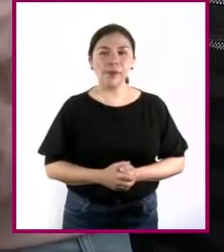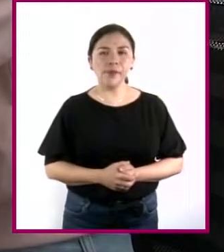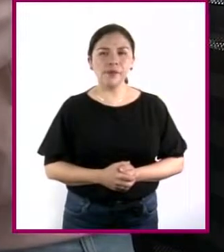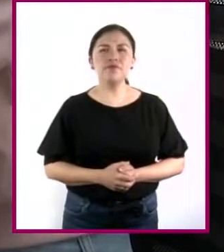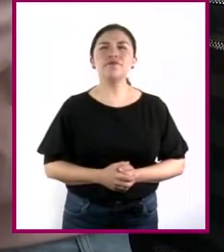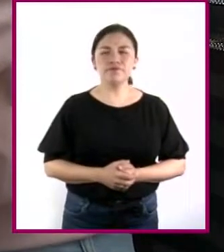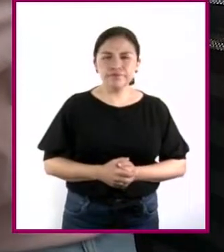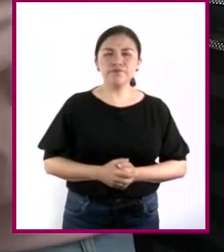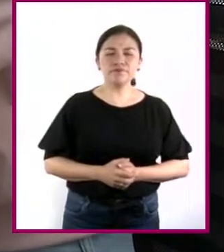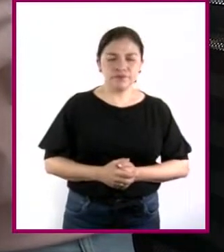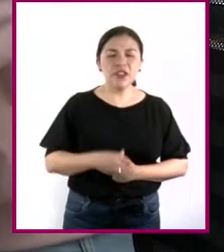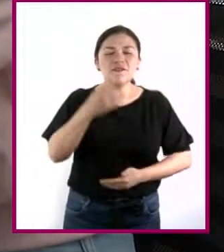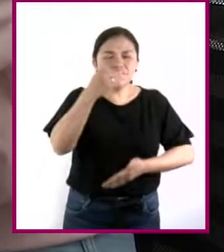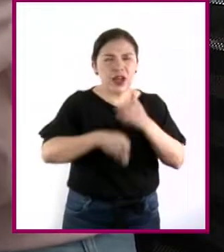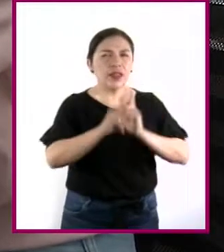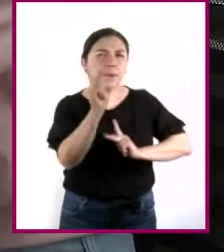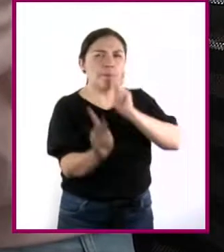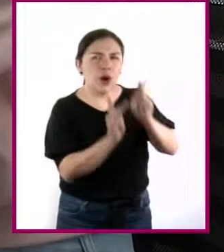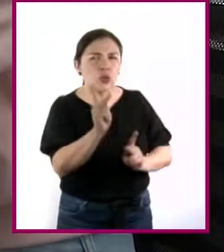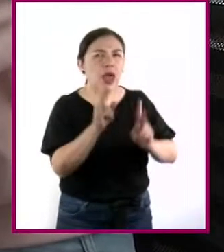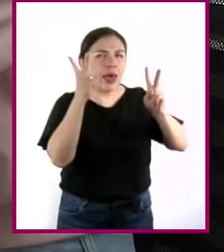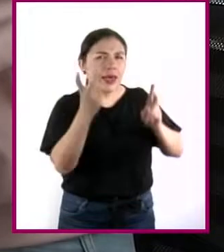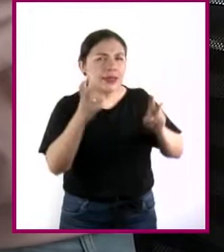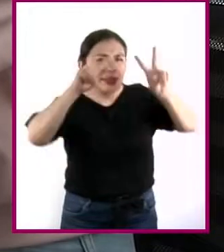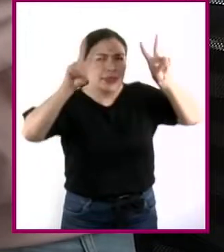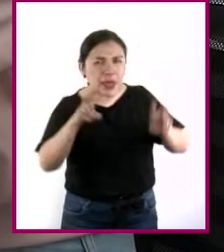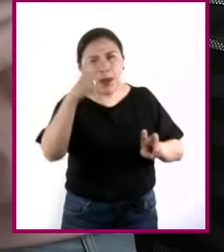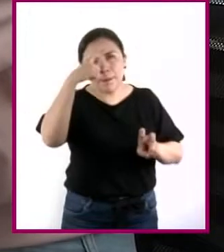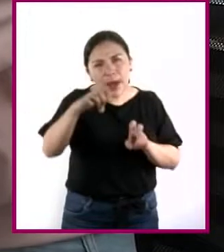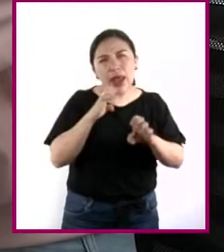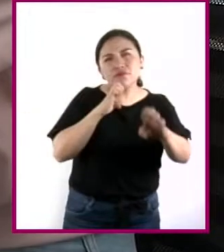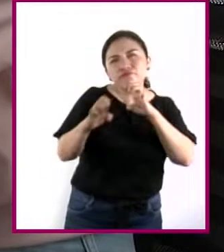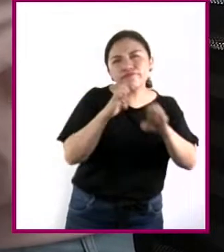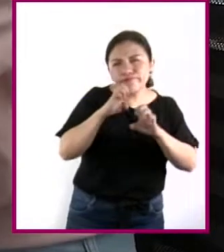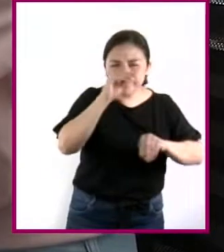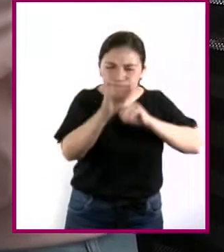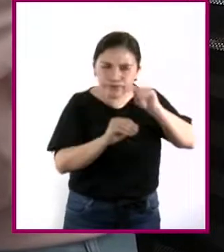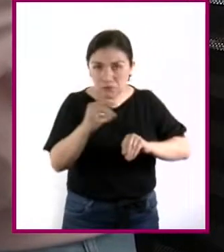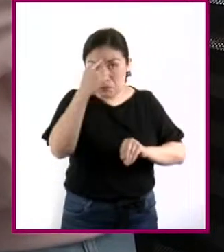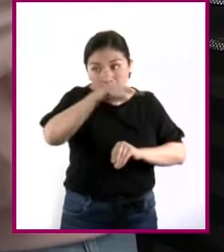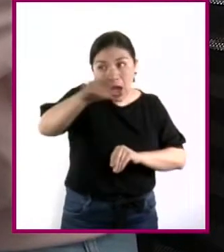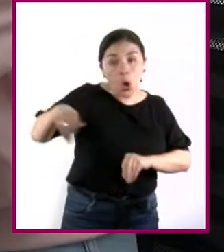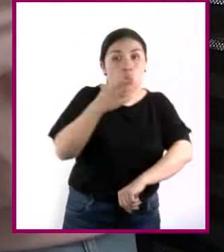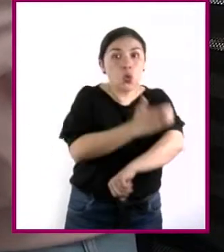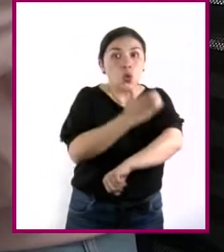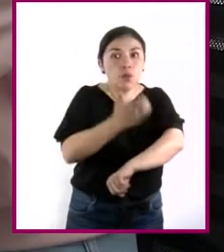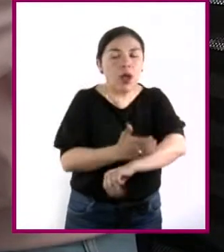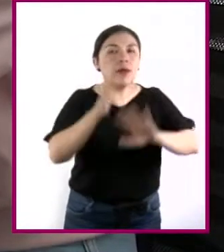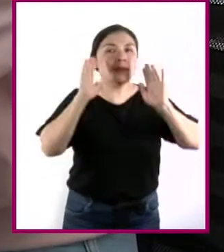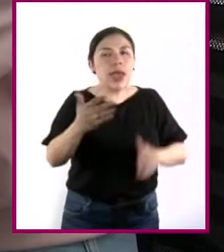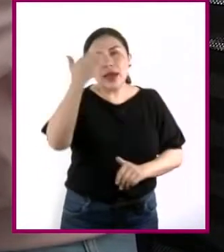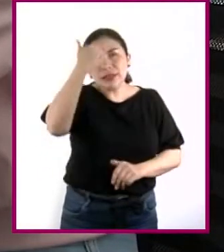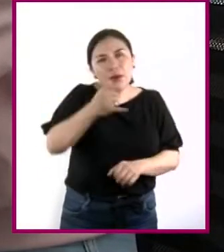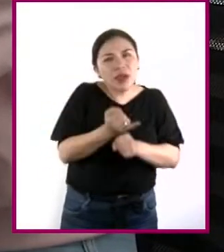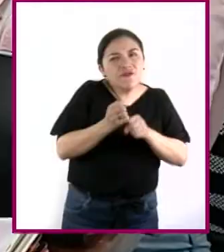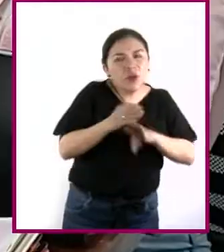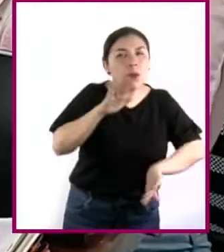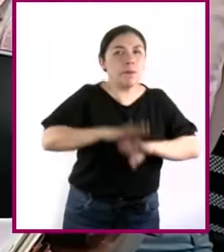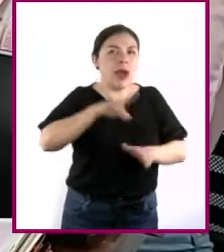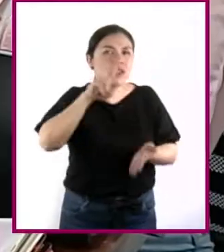Lo que toca es indagar sobre el asunto y elaborar un buen reportaje para que nuestras y nuestros compañeros tengan alguna información que les